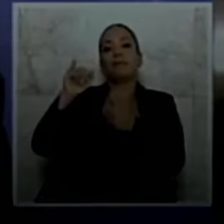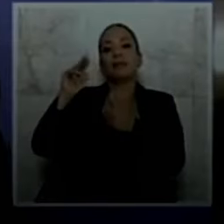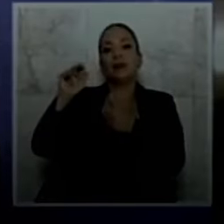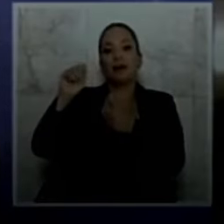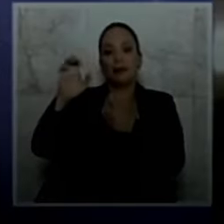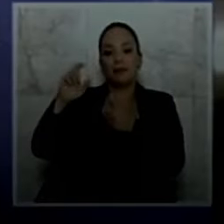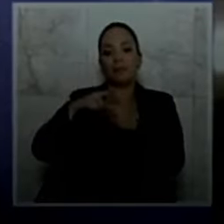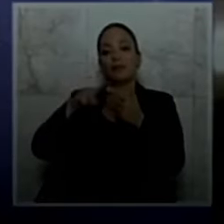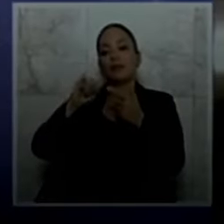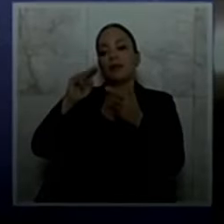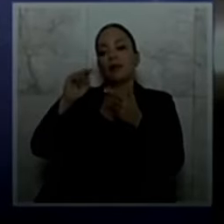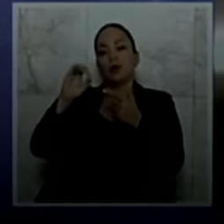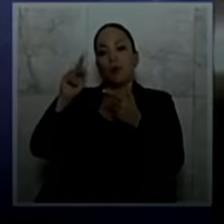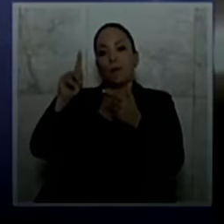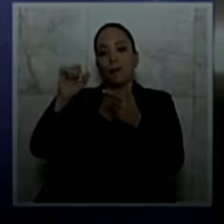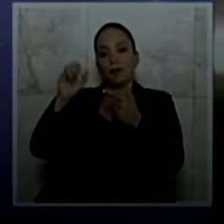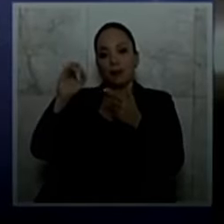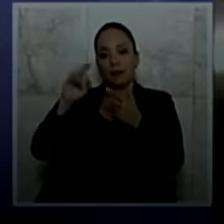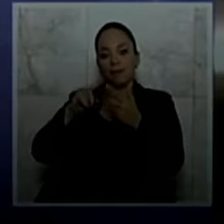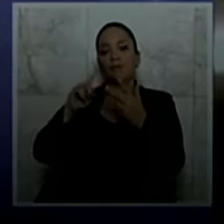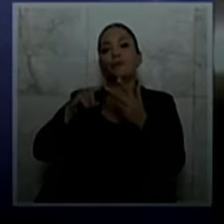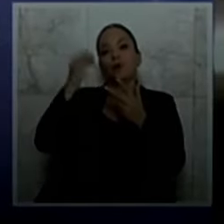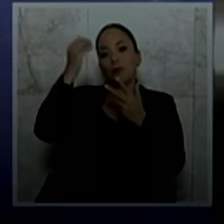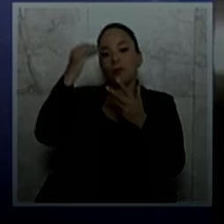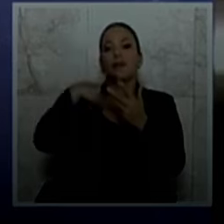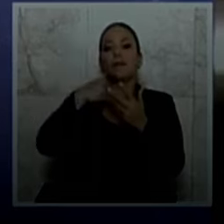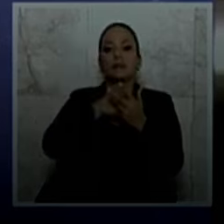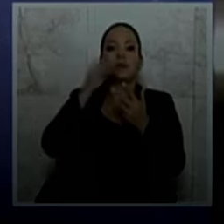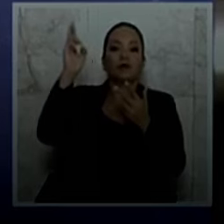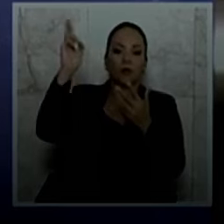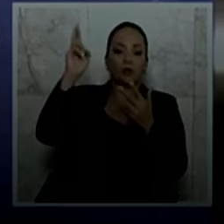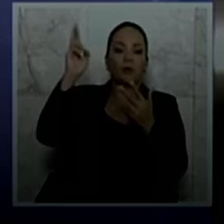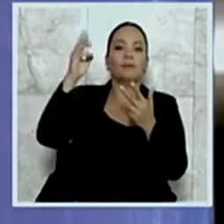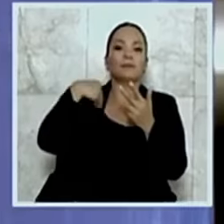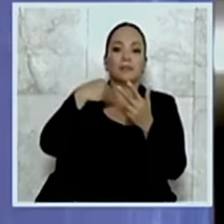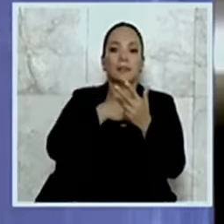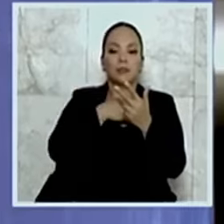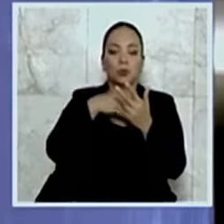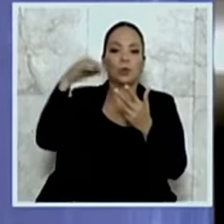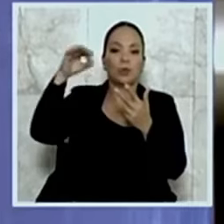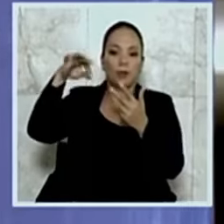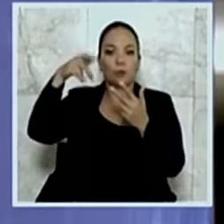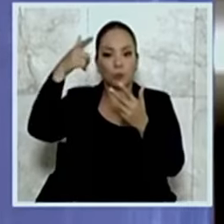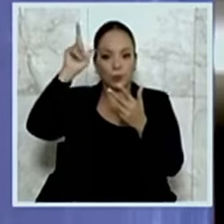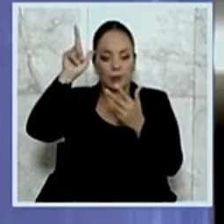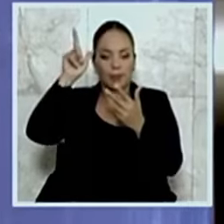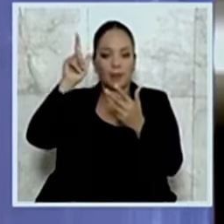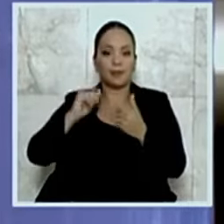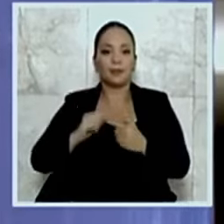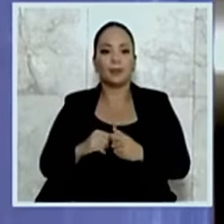esa naturaleza junto con el MINAE. Entonces vengan los tres responsables, MINAE,